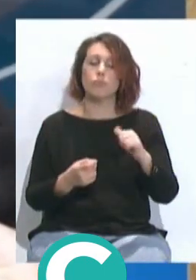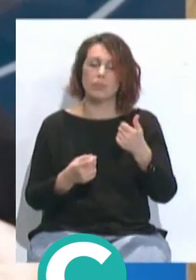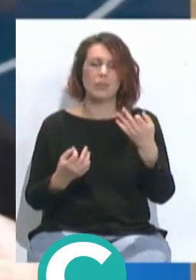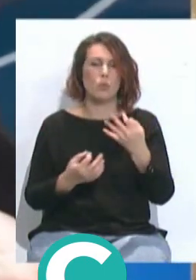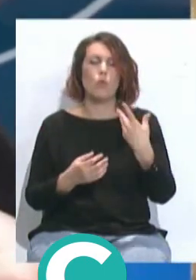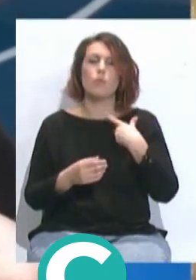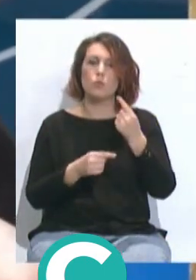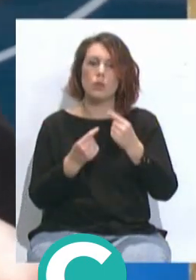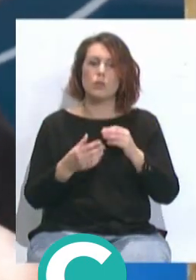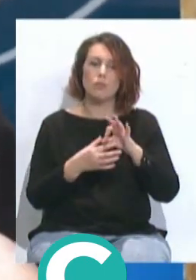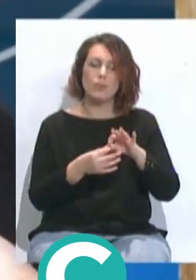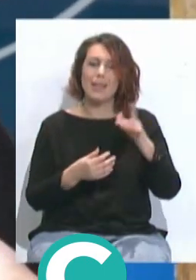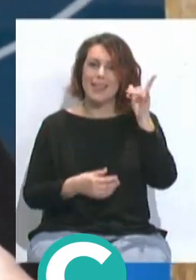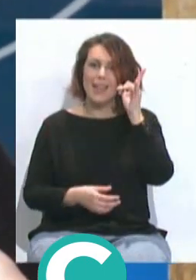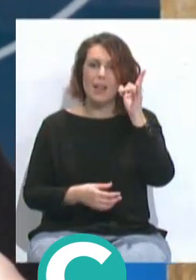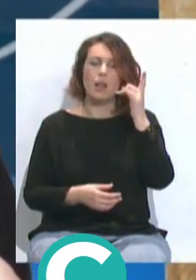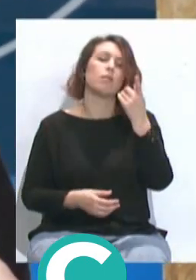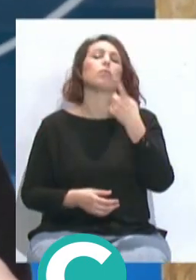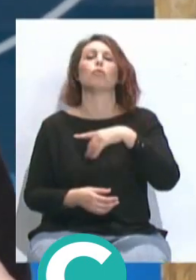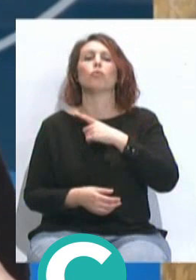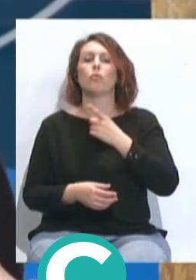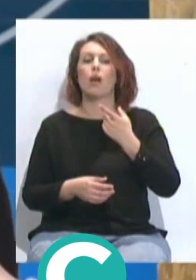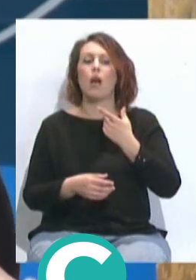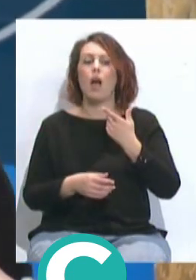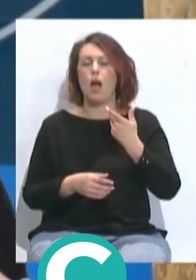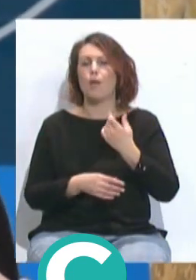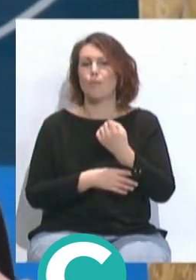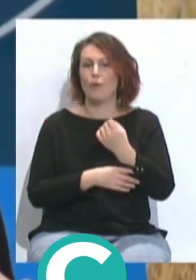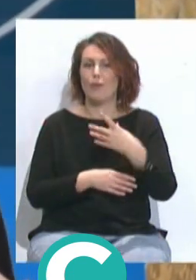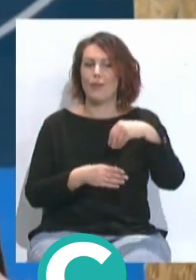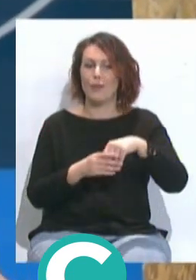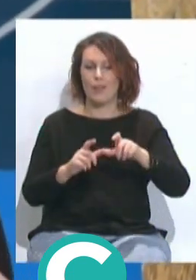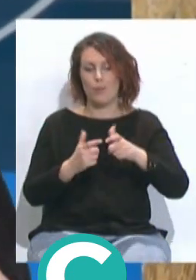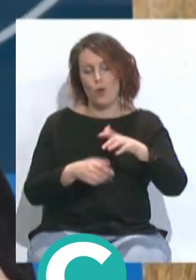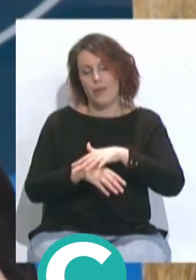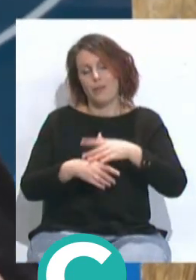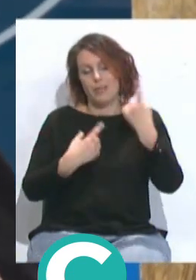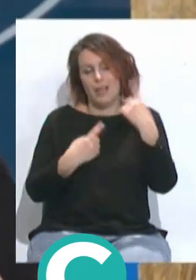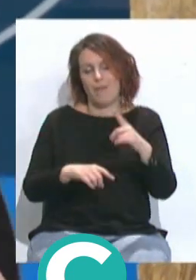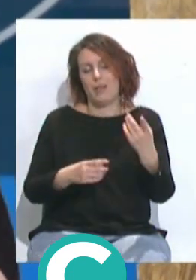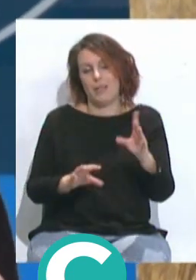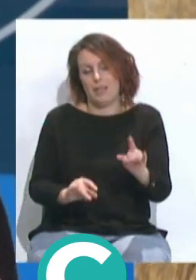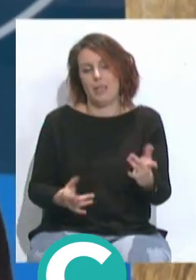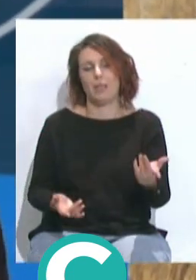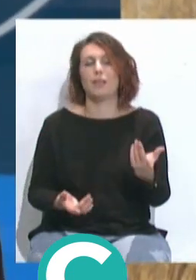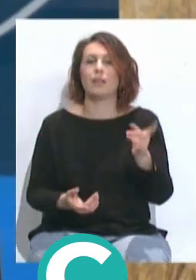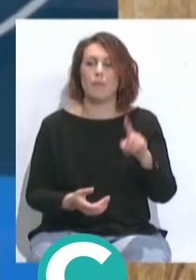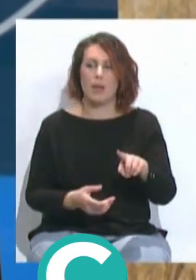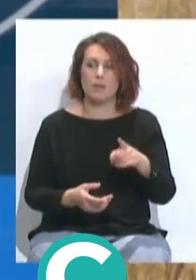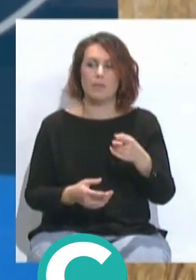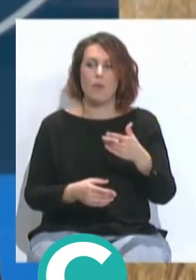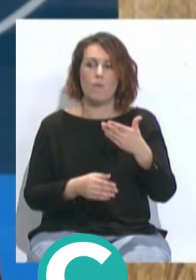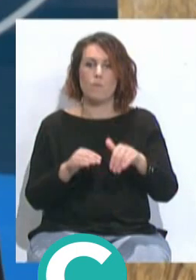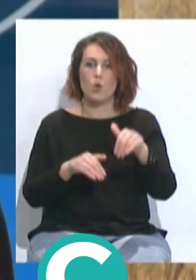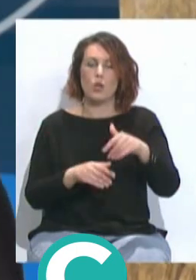de izquierda y esperamos contar con el apoyo no ya de los integrantes del equipo de gobierno sino que evidentemente se cuenta con él sino de los